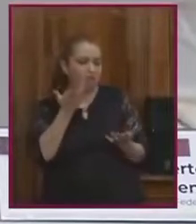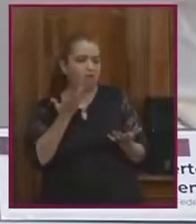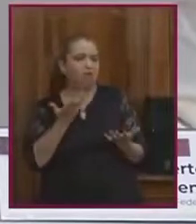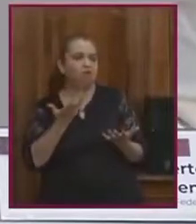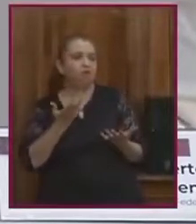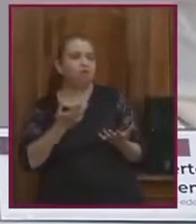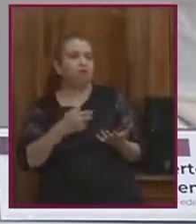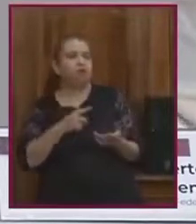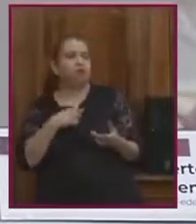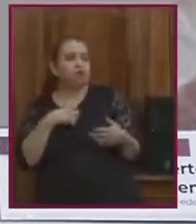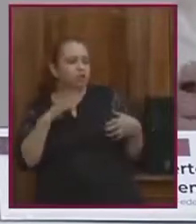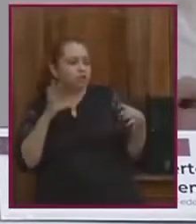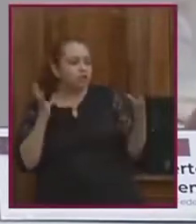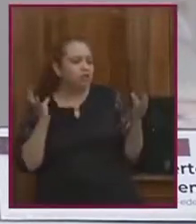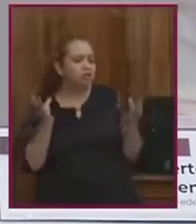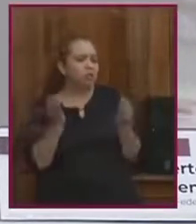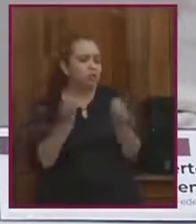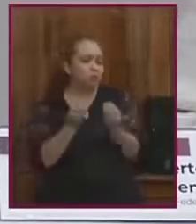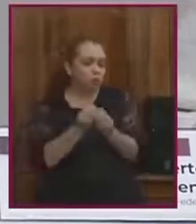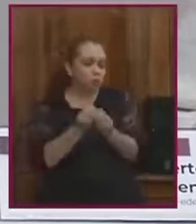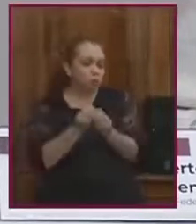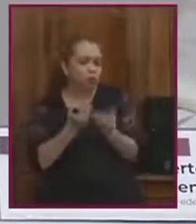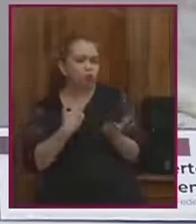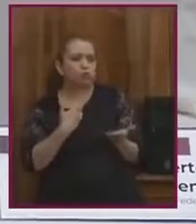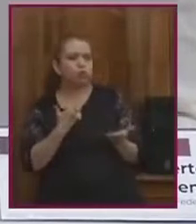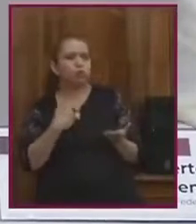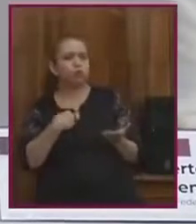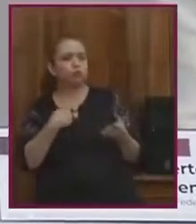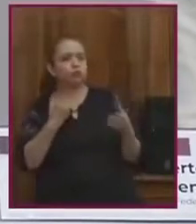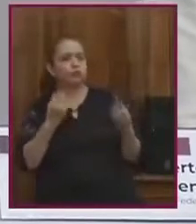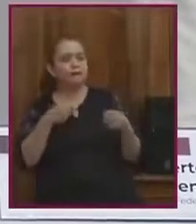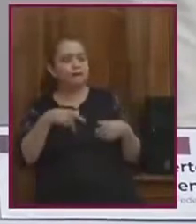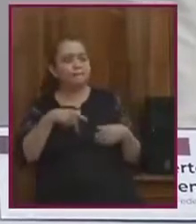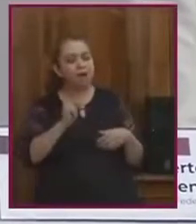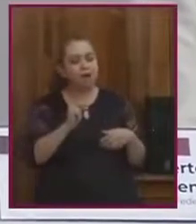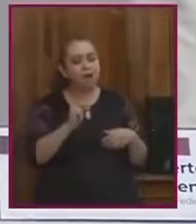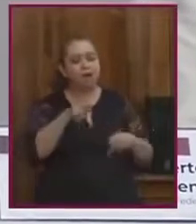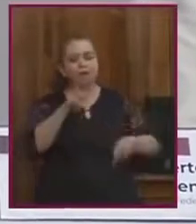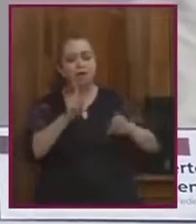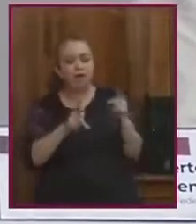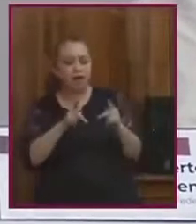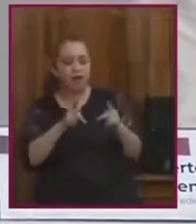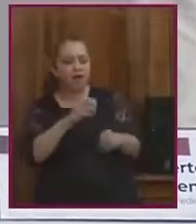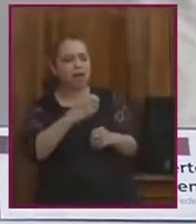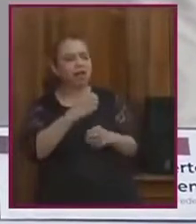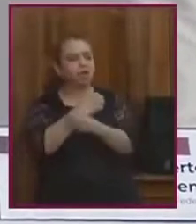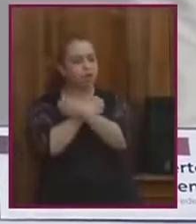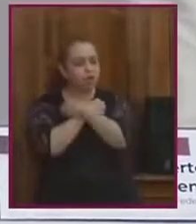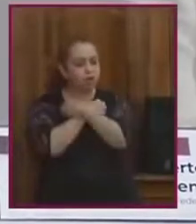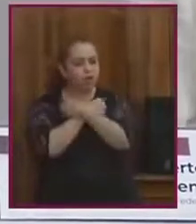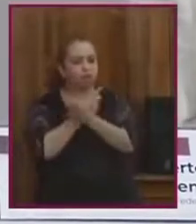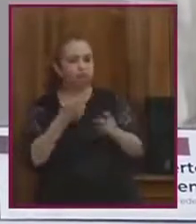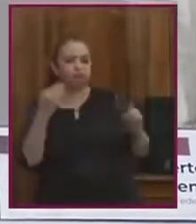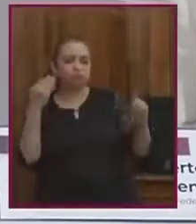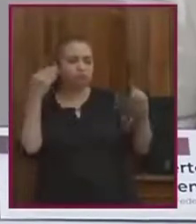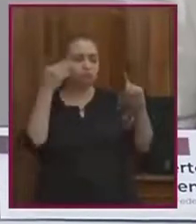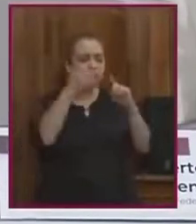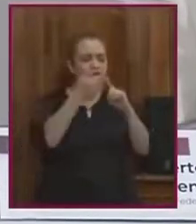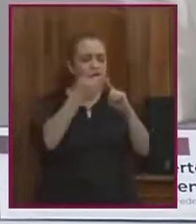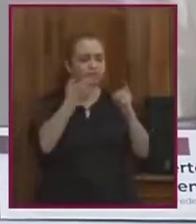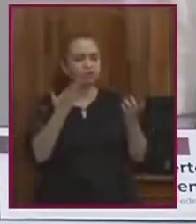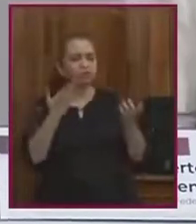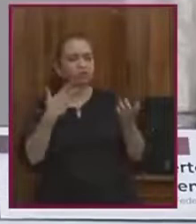juntos por lo más noble, que es hablar de la educación. Quiero celebrar que asumamos este reto tan desafiante y